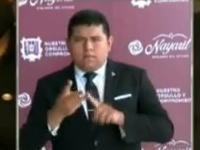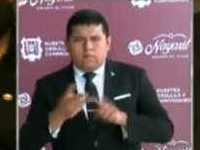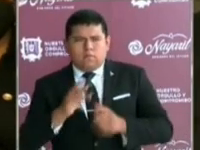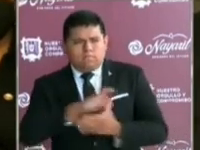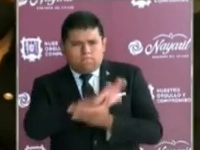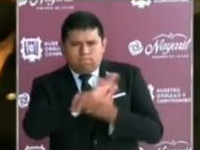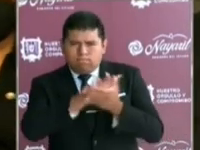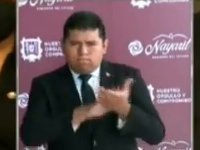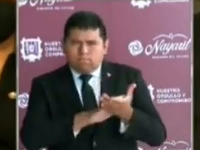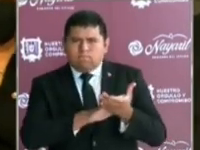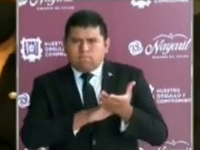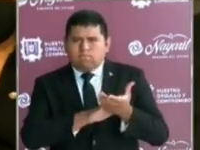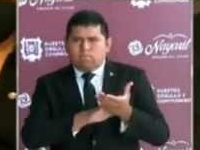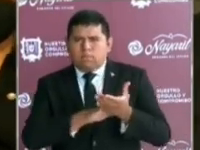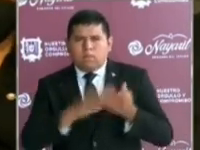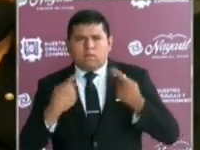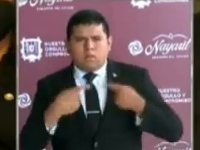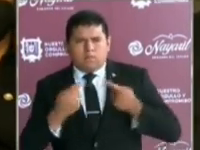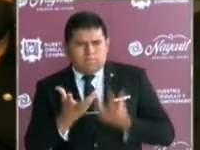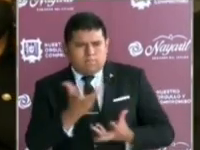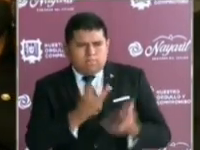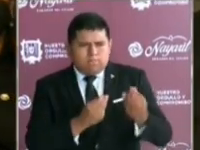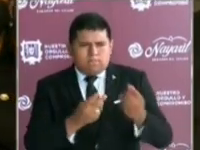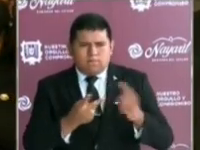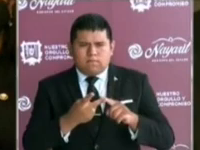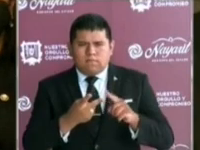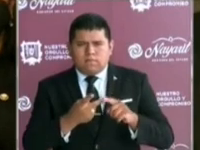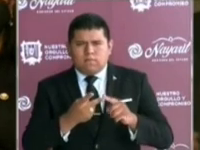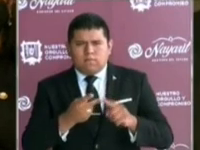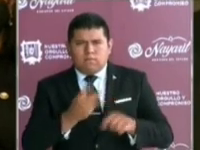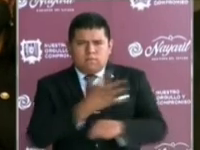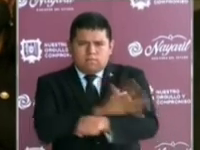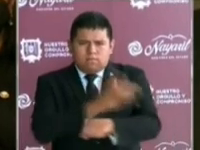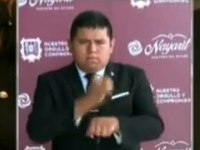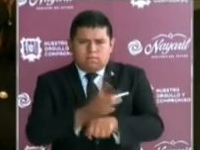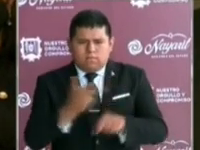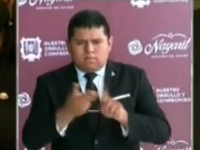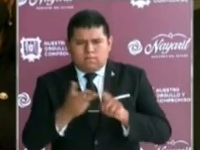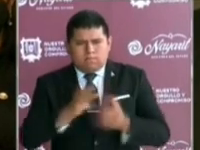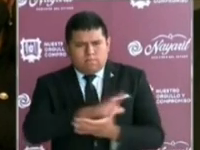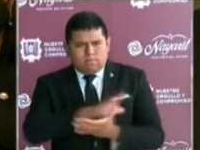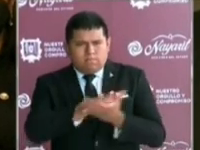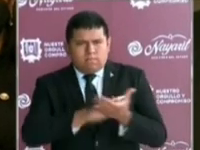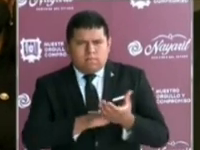humildad, que de ninguna manera es una H que signifique debilidad,